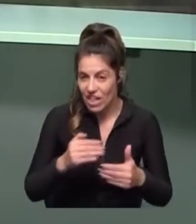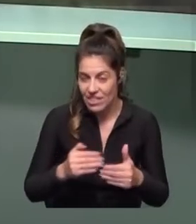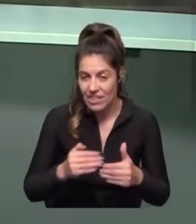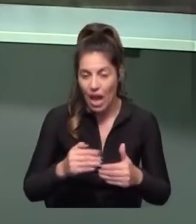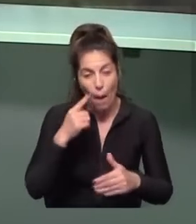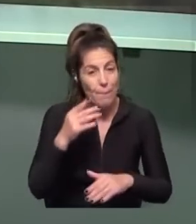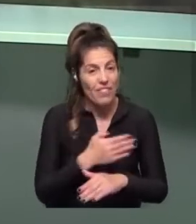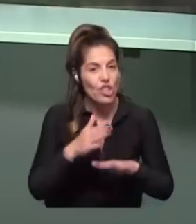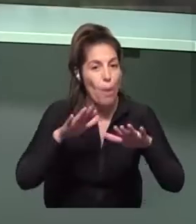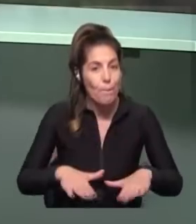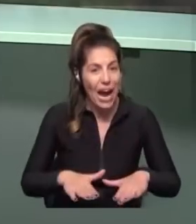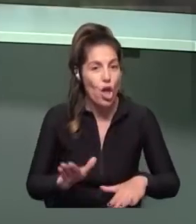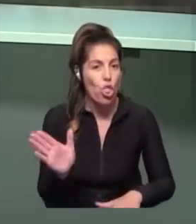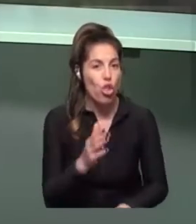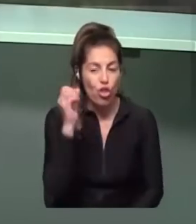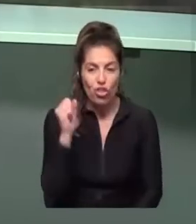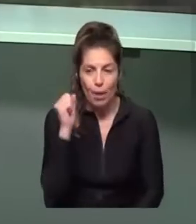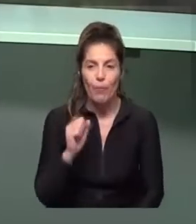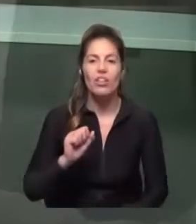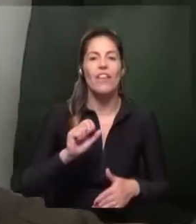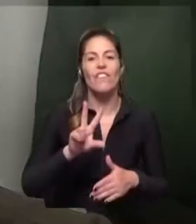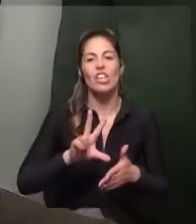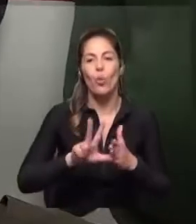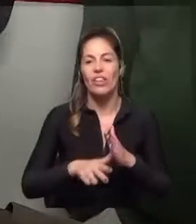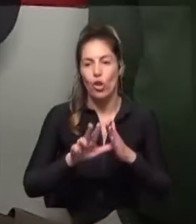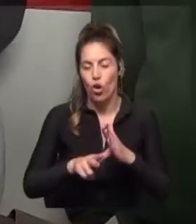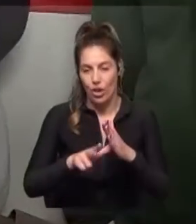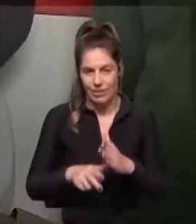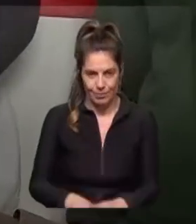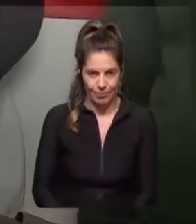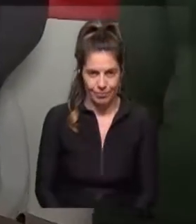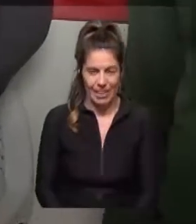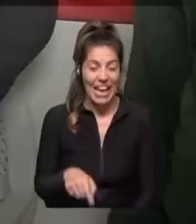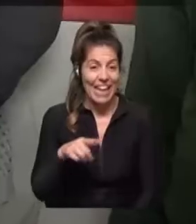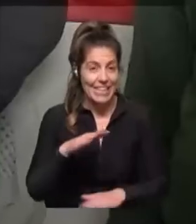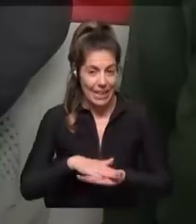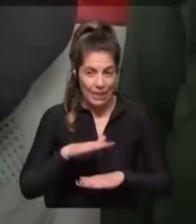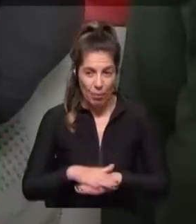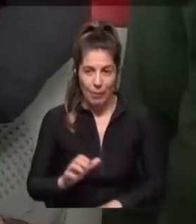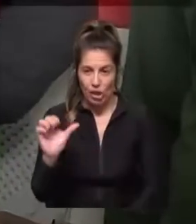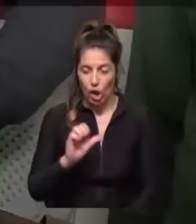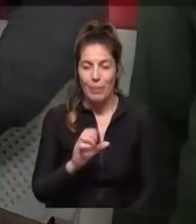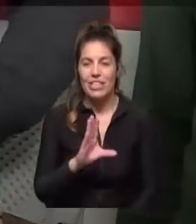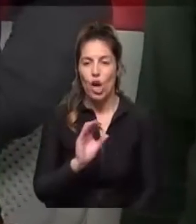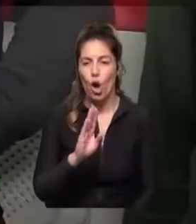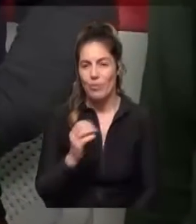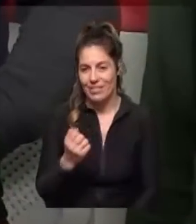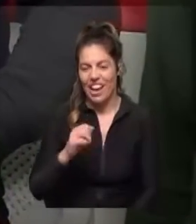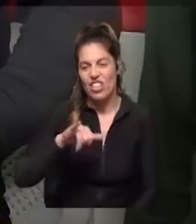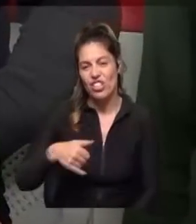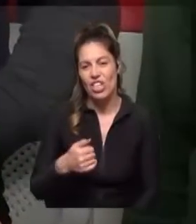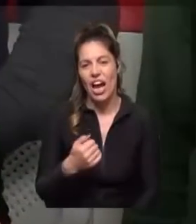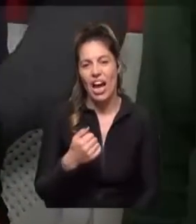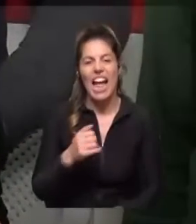un paro de todo el transporte de 24 horas en este momento la empresa copsa ya lleva